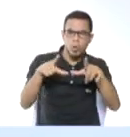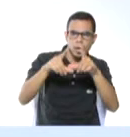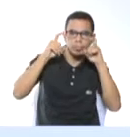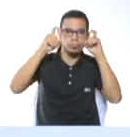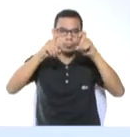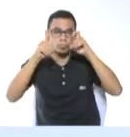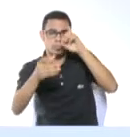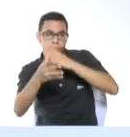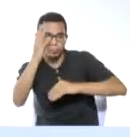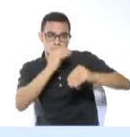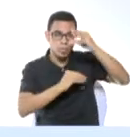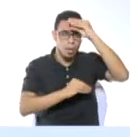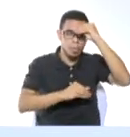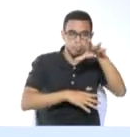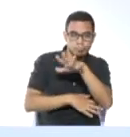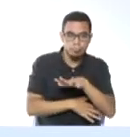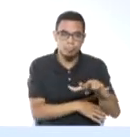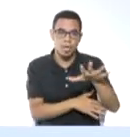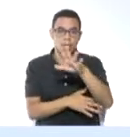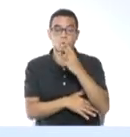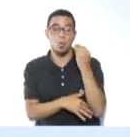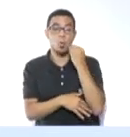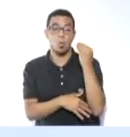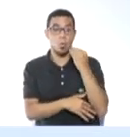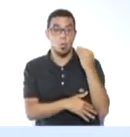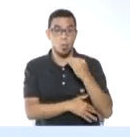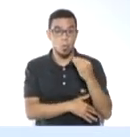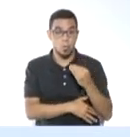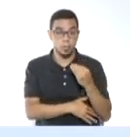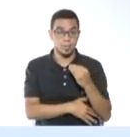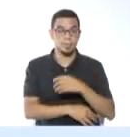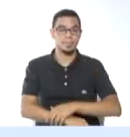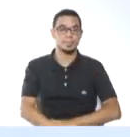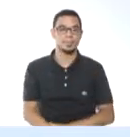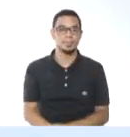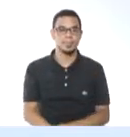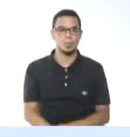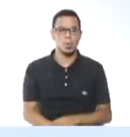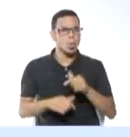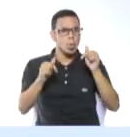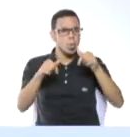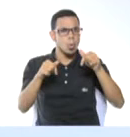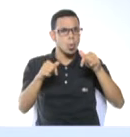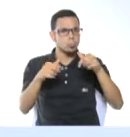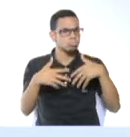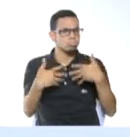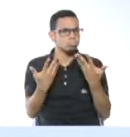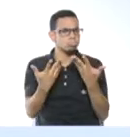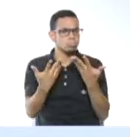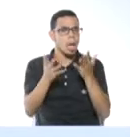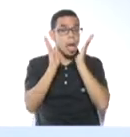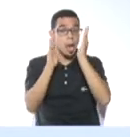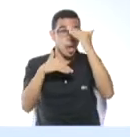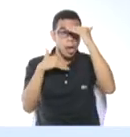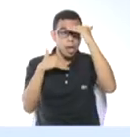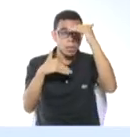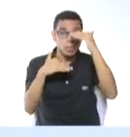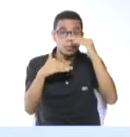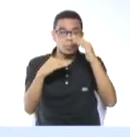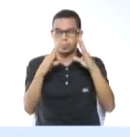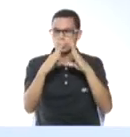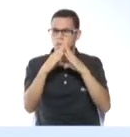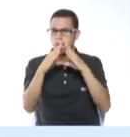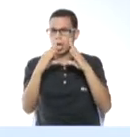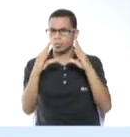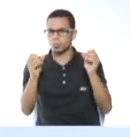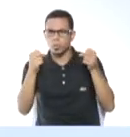y educativo para todos nuestros jóvenes de la patria. Hoy los invito a que estemos muy atentos a todas y cada una